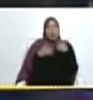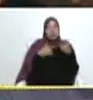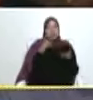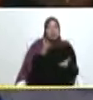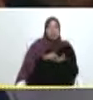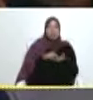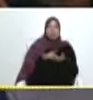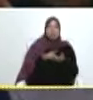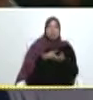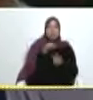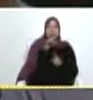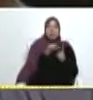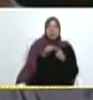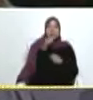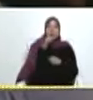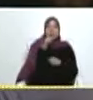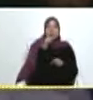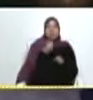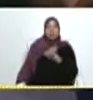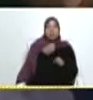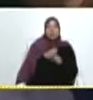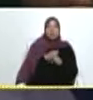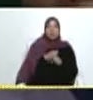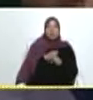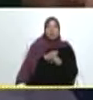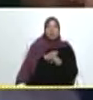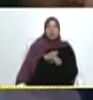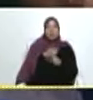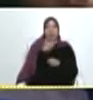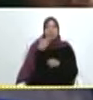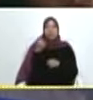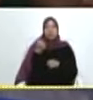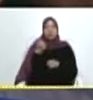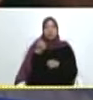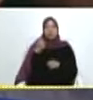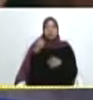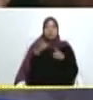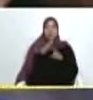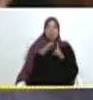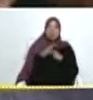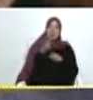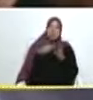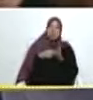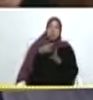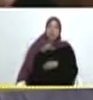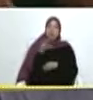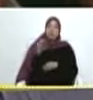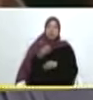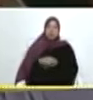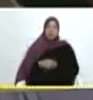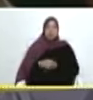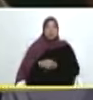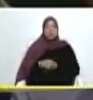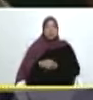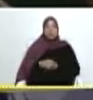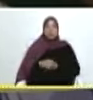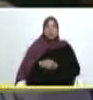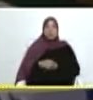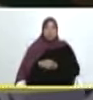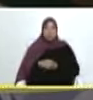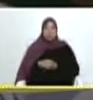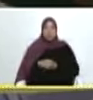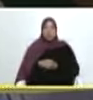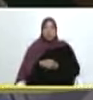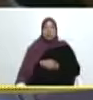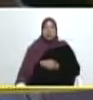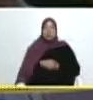que venimos desarrollando y que debemos fortalecer para en el marco de la Agenda 2030. Podemos decir que las ideas de la fuerza